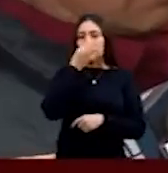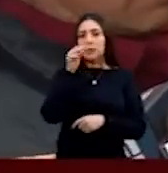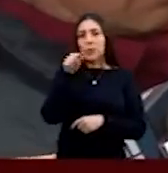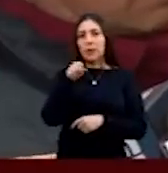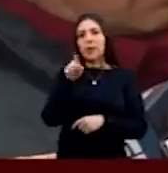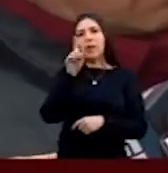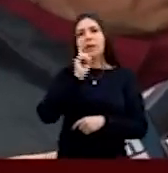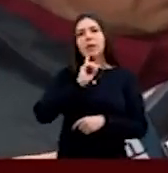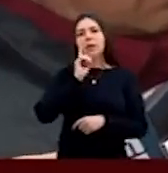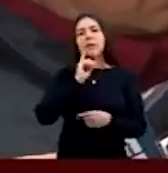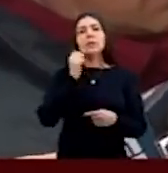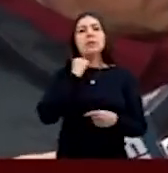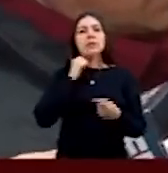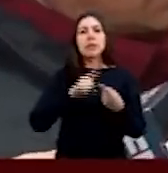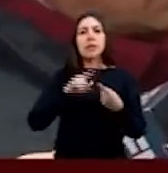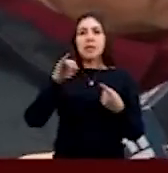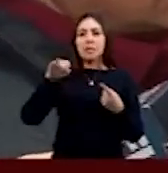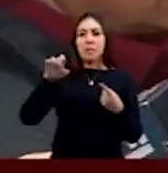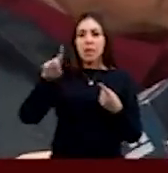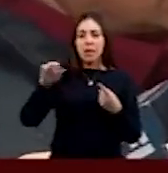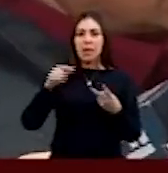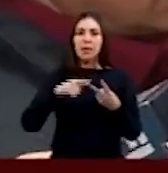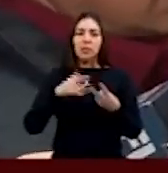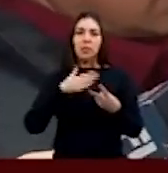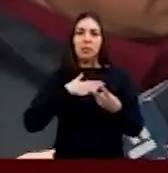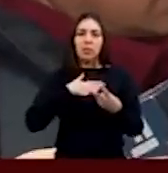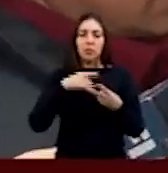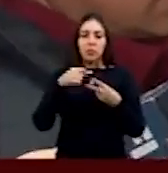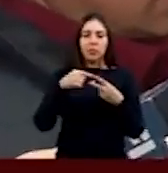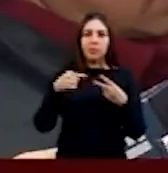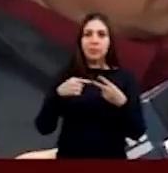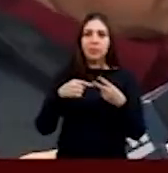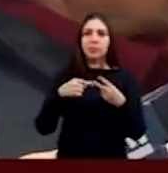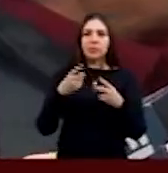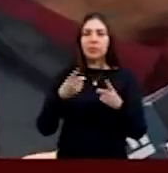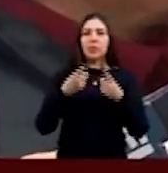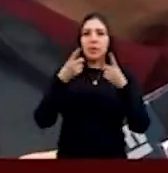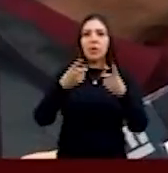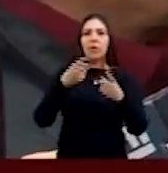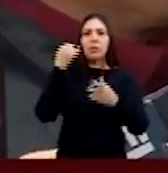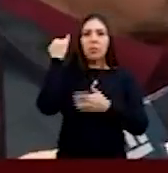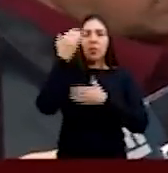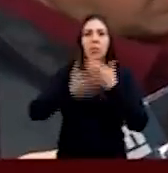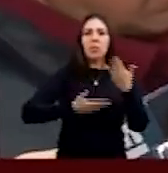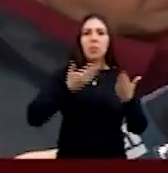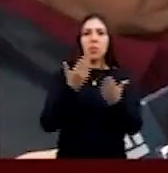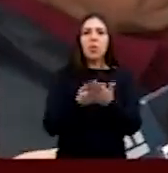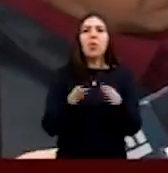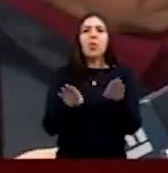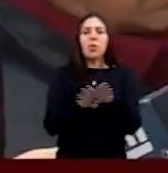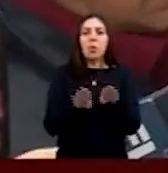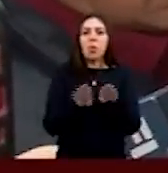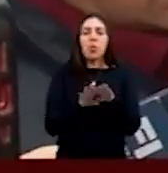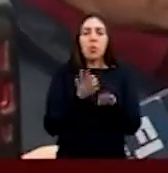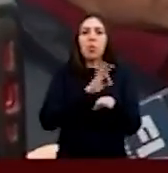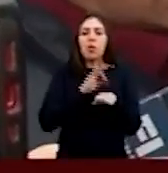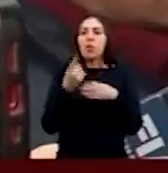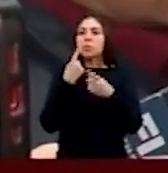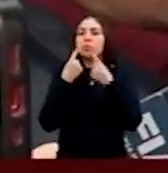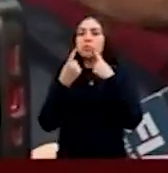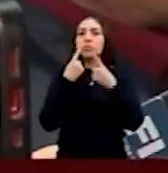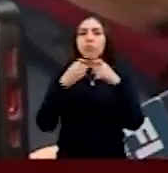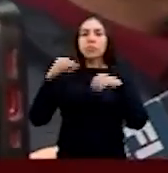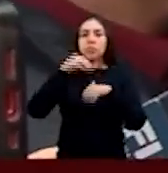senadora Imelda y un servidor, cómo estamos planteando que pueda darse el acuerdo con la